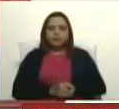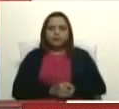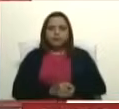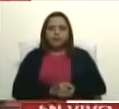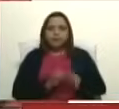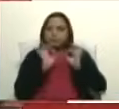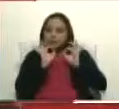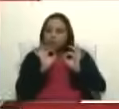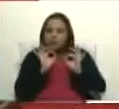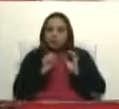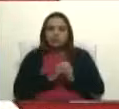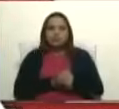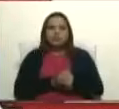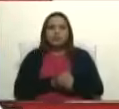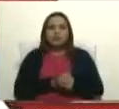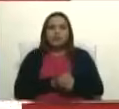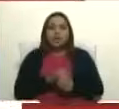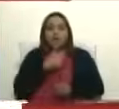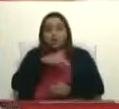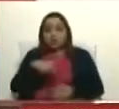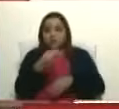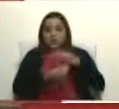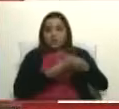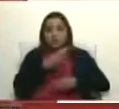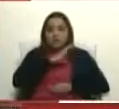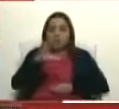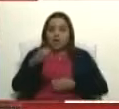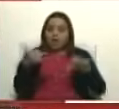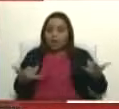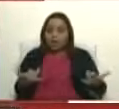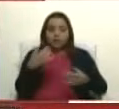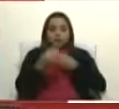Preciso. Nosotros ejercimos la soberanía con el voto ahorita.